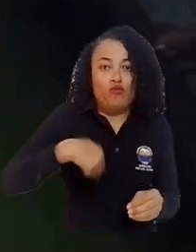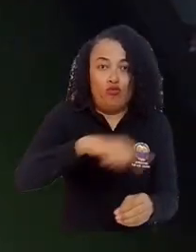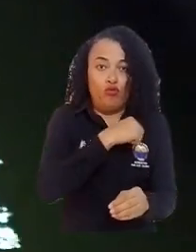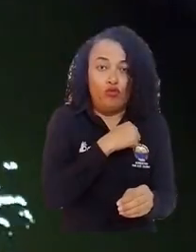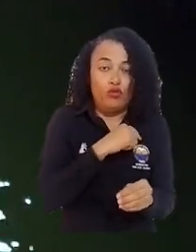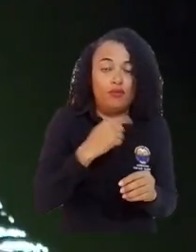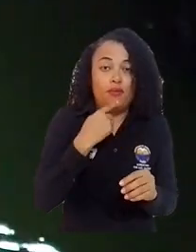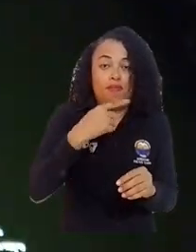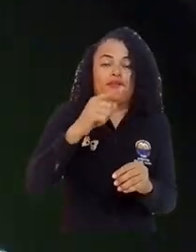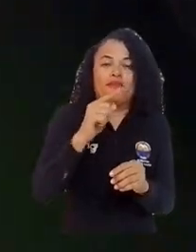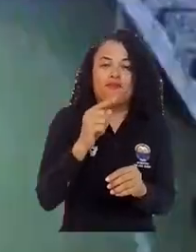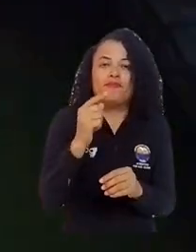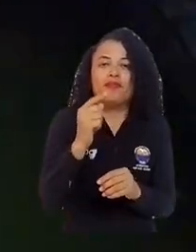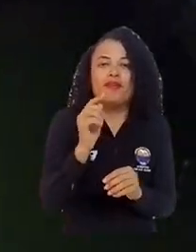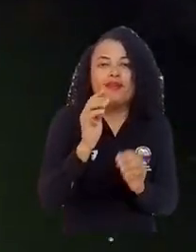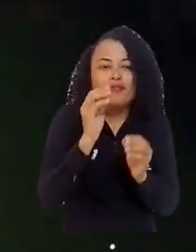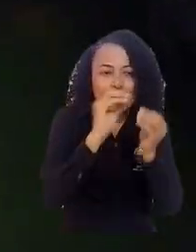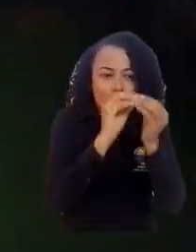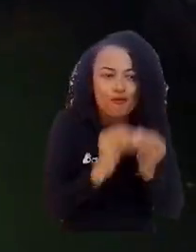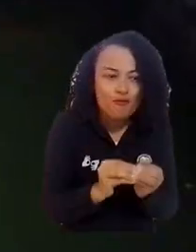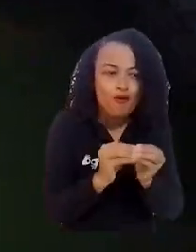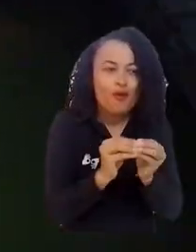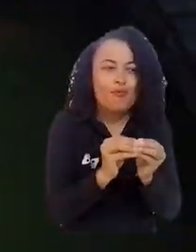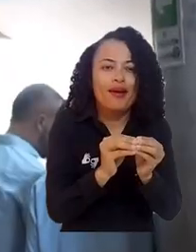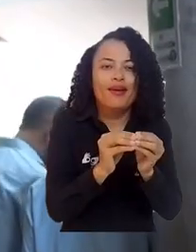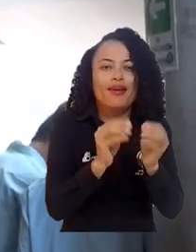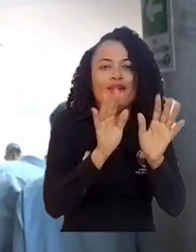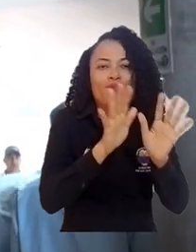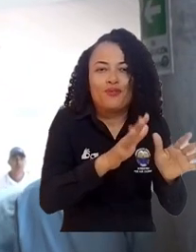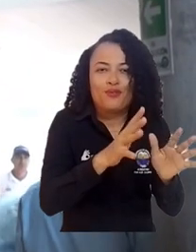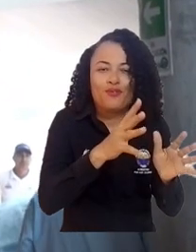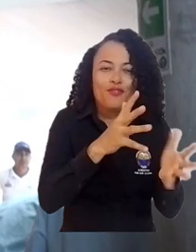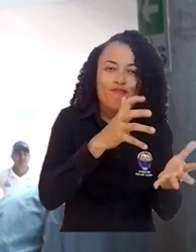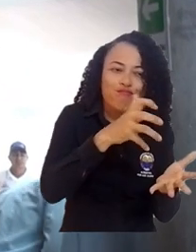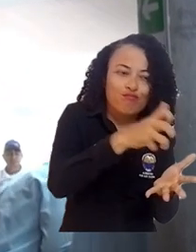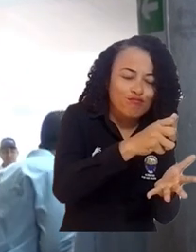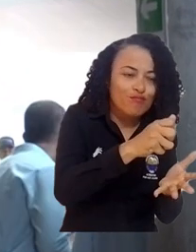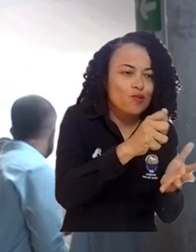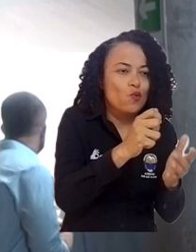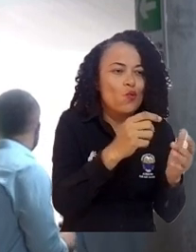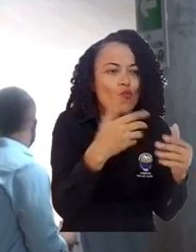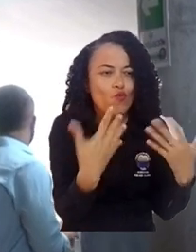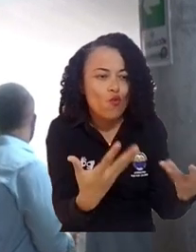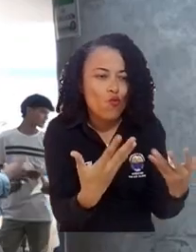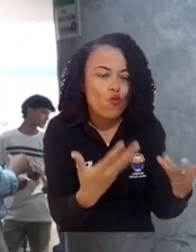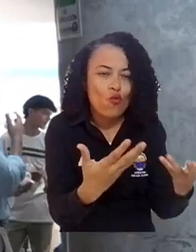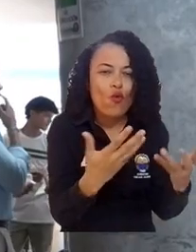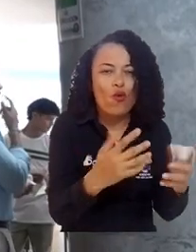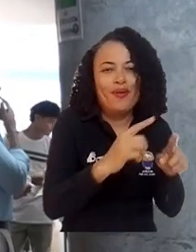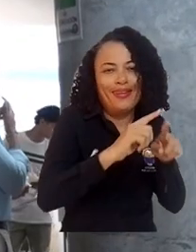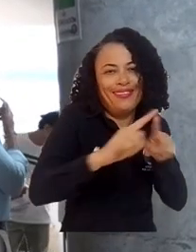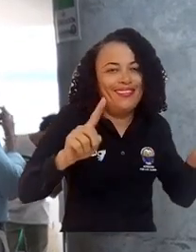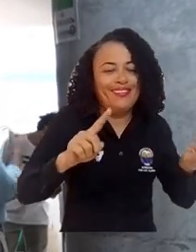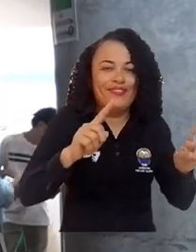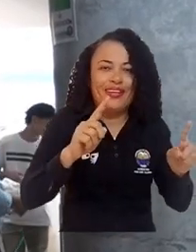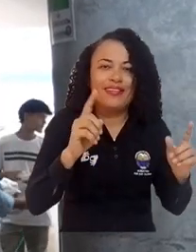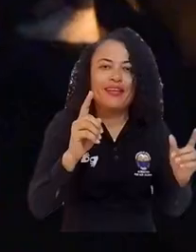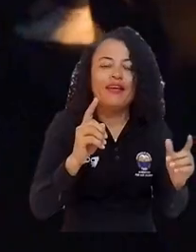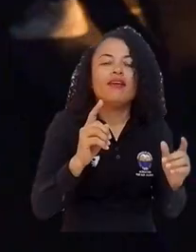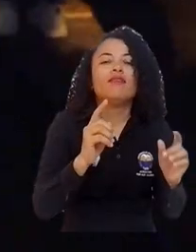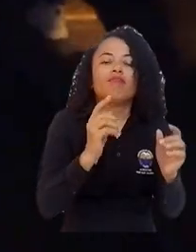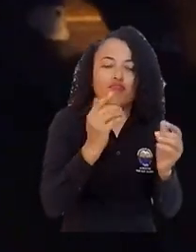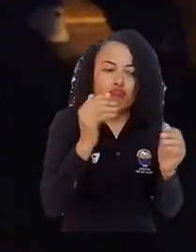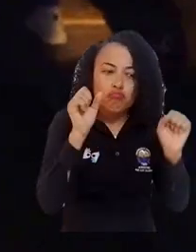fue fuera de lo convencional, puesto que los modelos no abarcaban completamente el tema de este tipo de